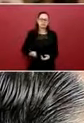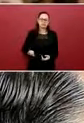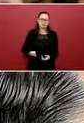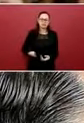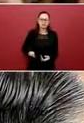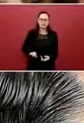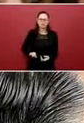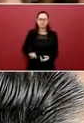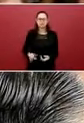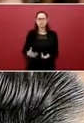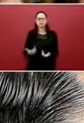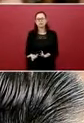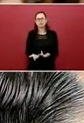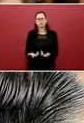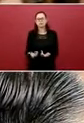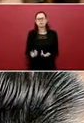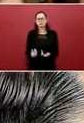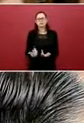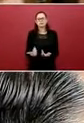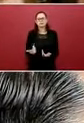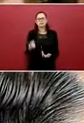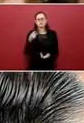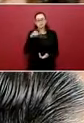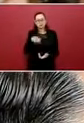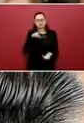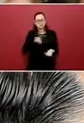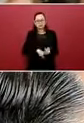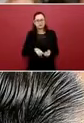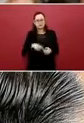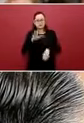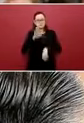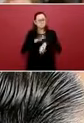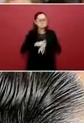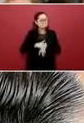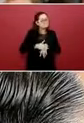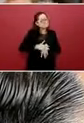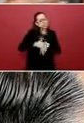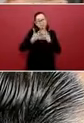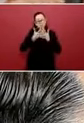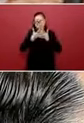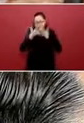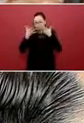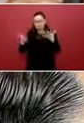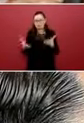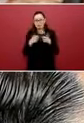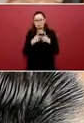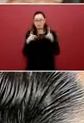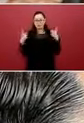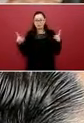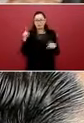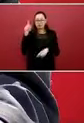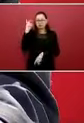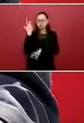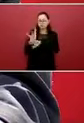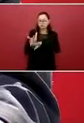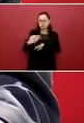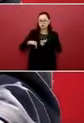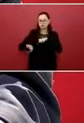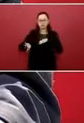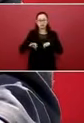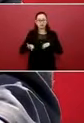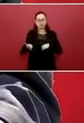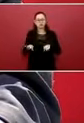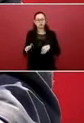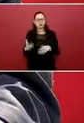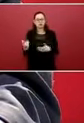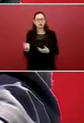de Icaza es el máximo desarrollador mexicano y está trabajando en Estados Unidos.